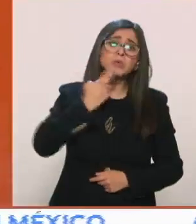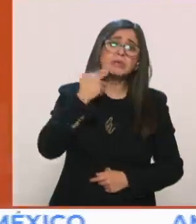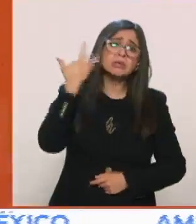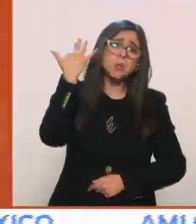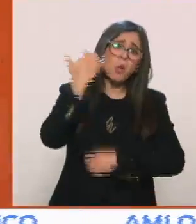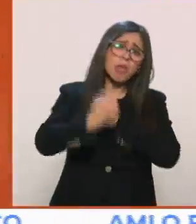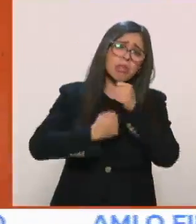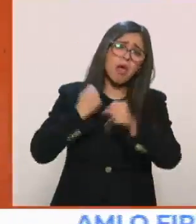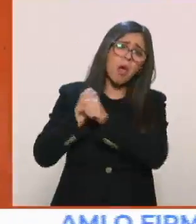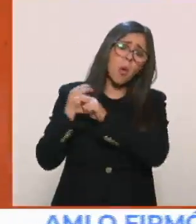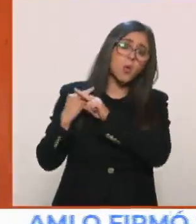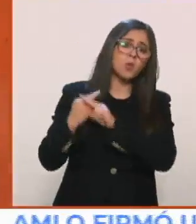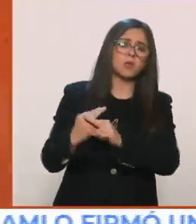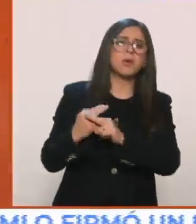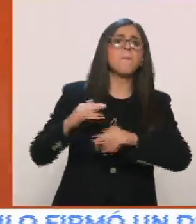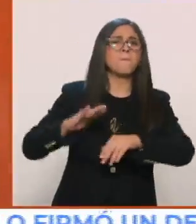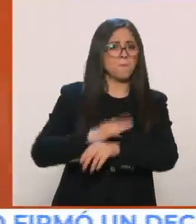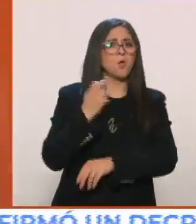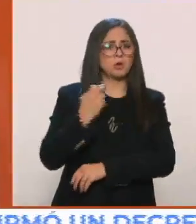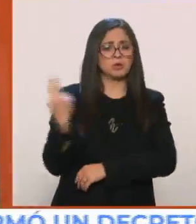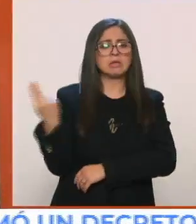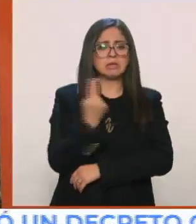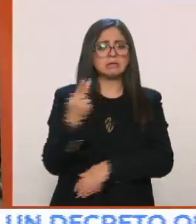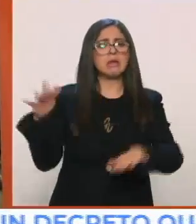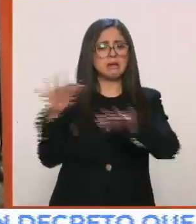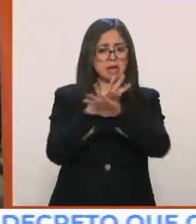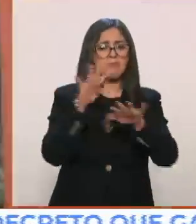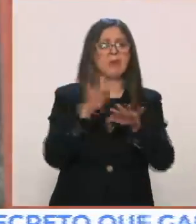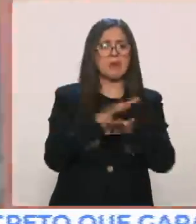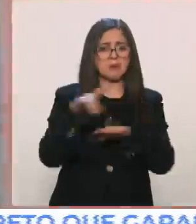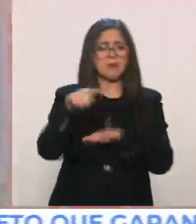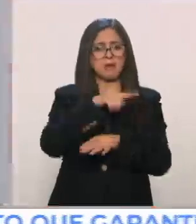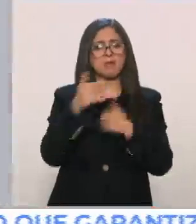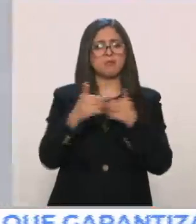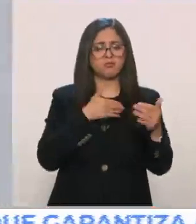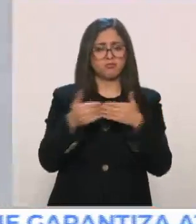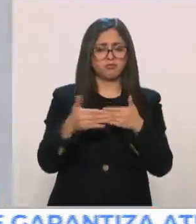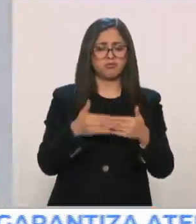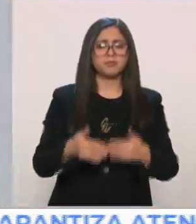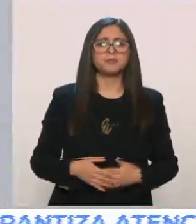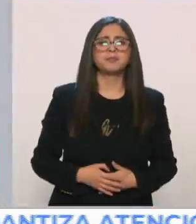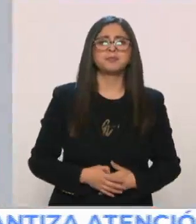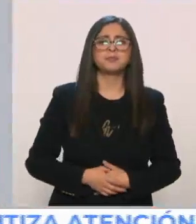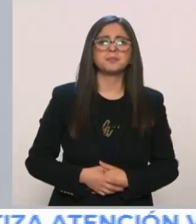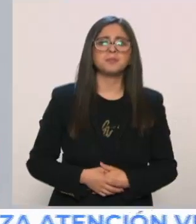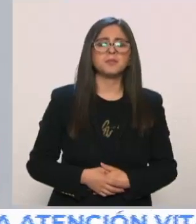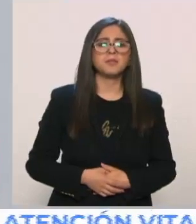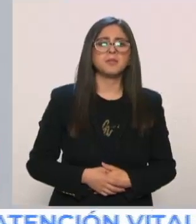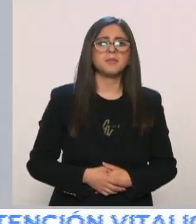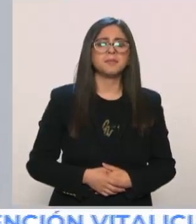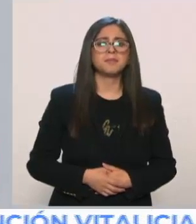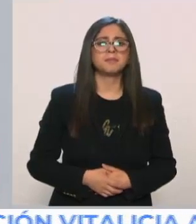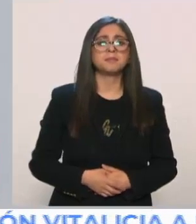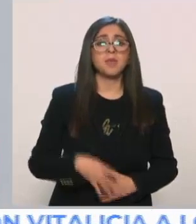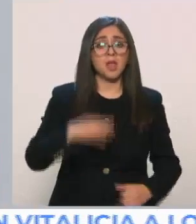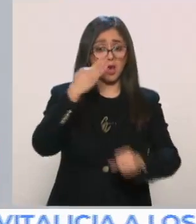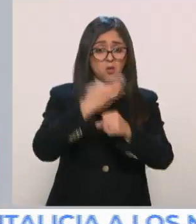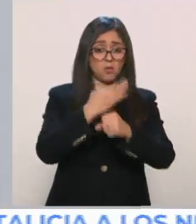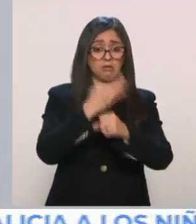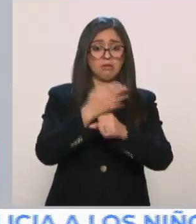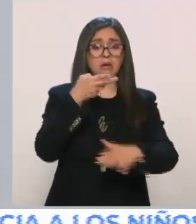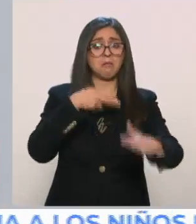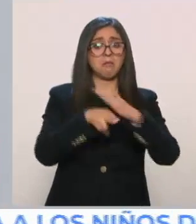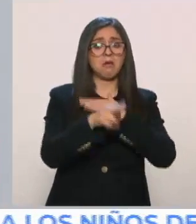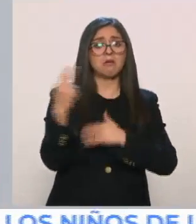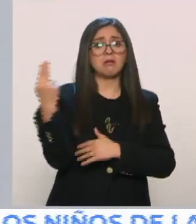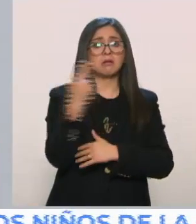la urgencia de la modernización. El metro requiere una modernización muy importante. Se